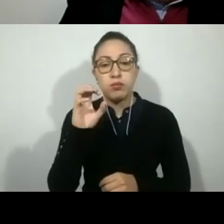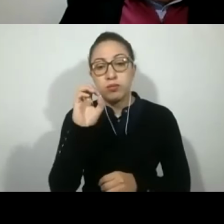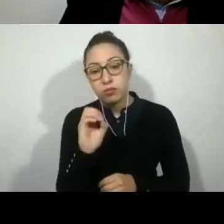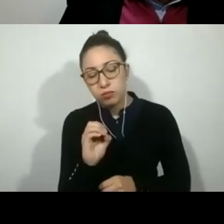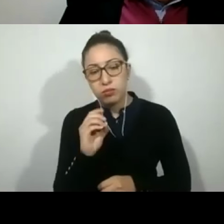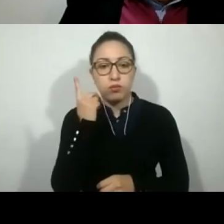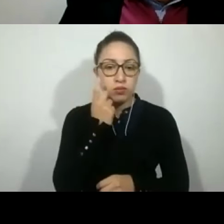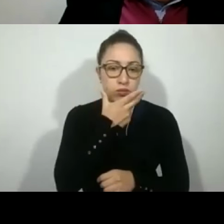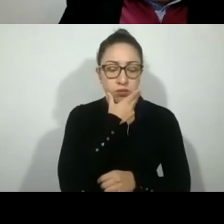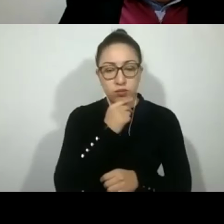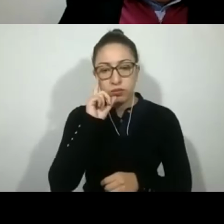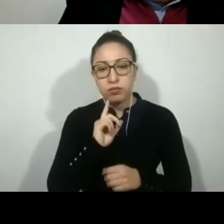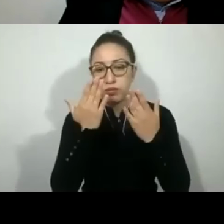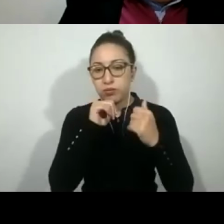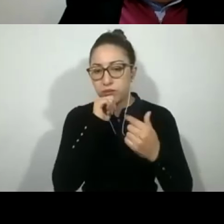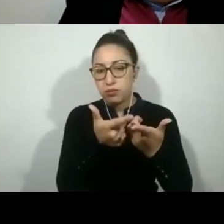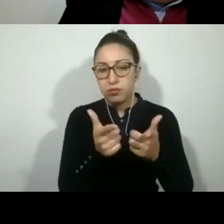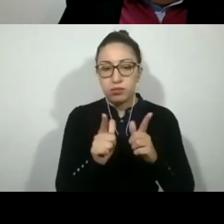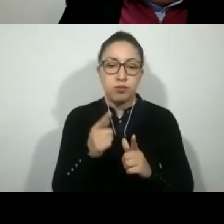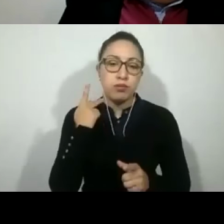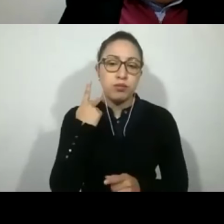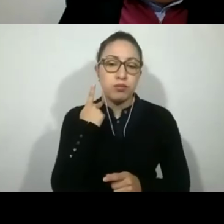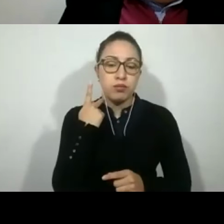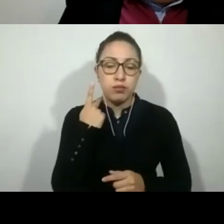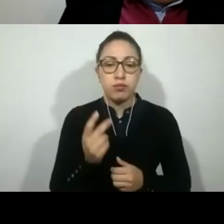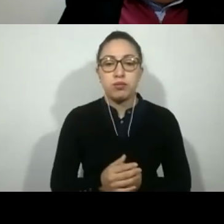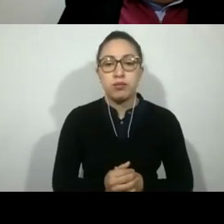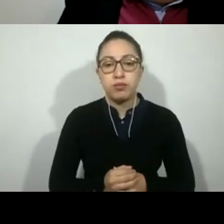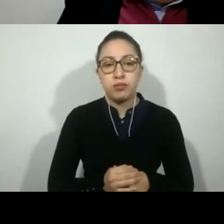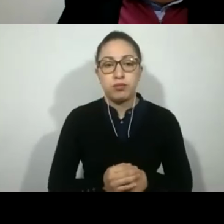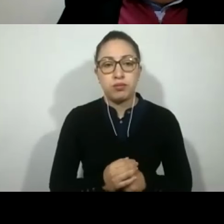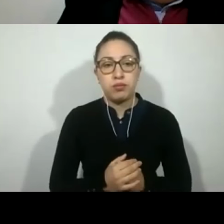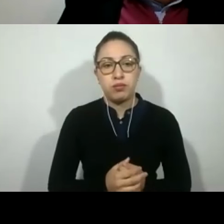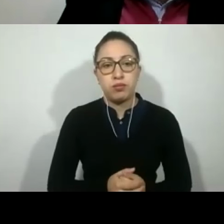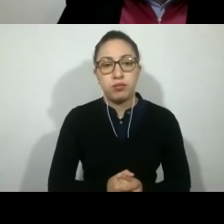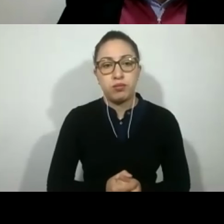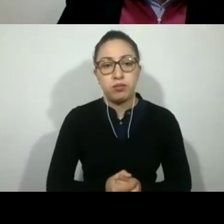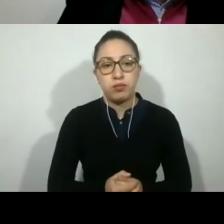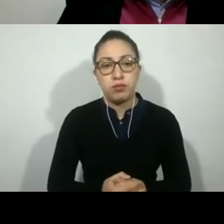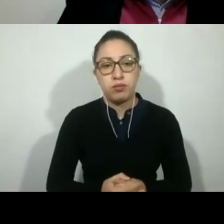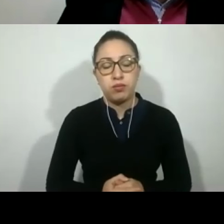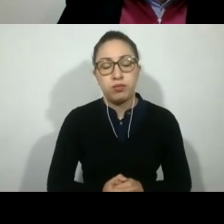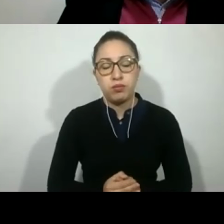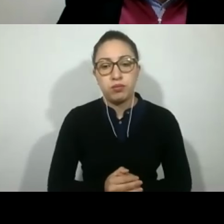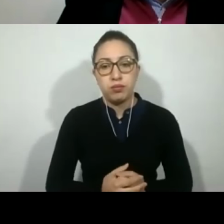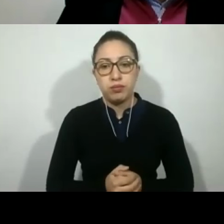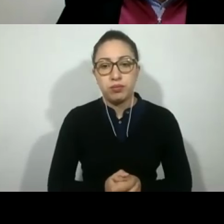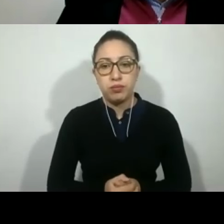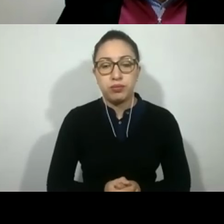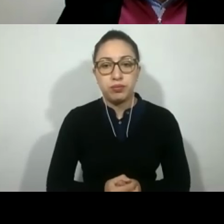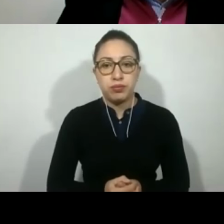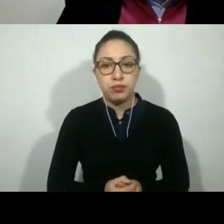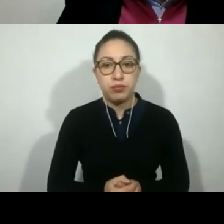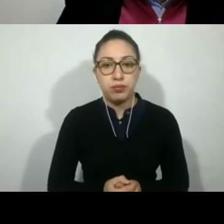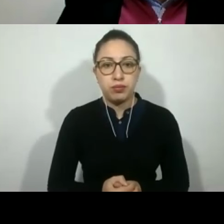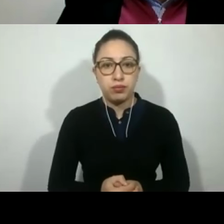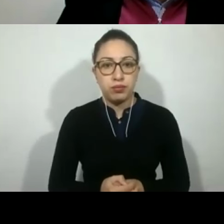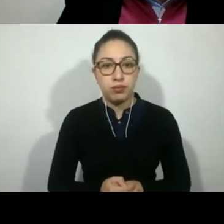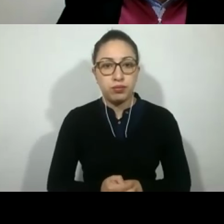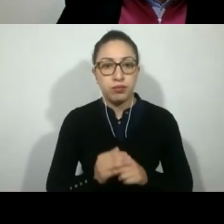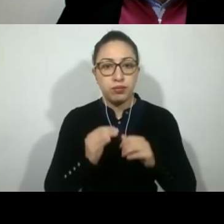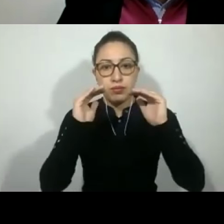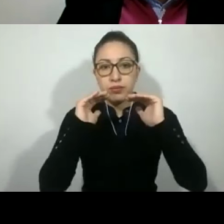bien en el turno de diputadas y diputados sin partido en caso de ser esa su naturaleza jurídica.